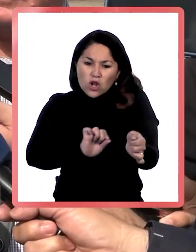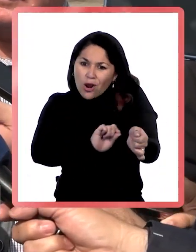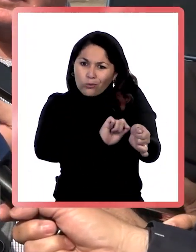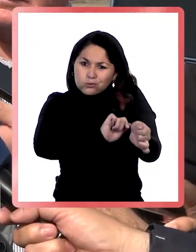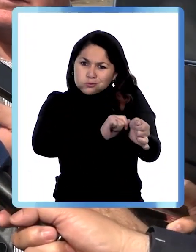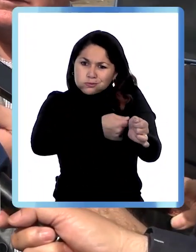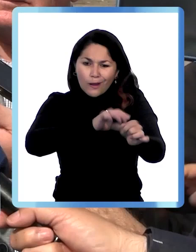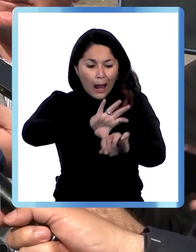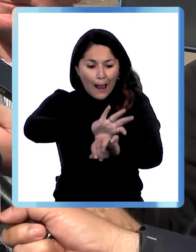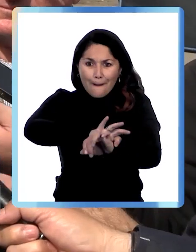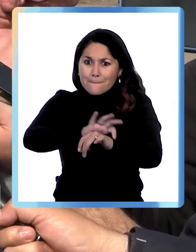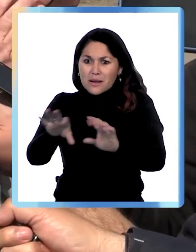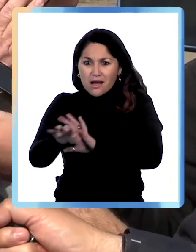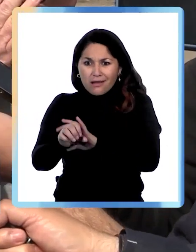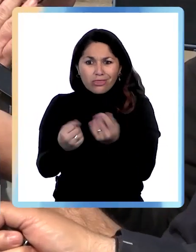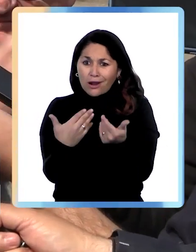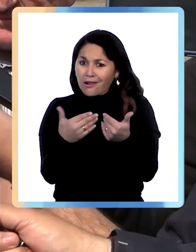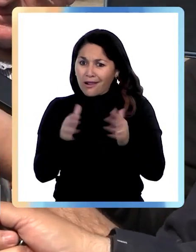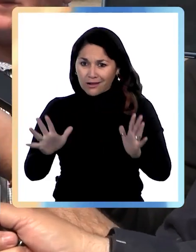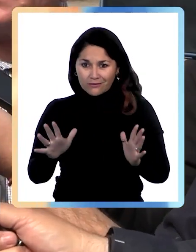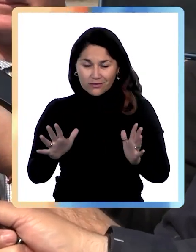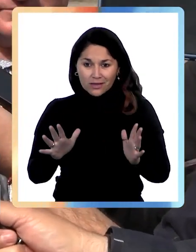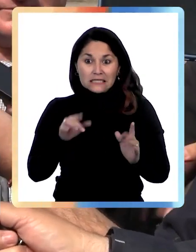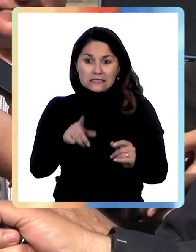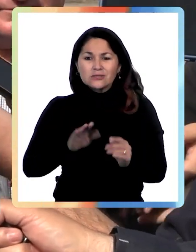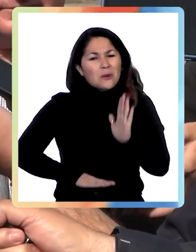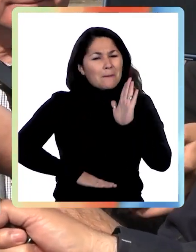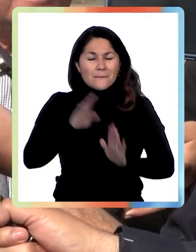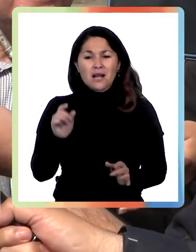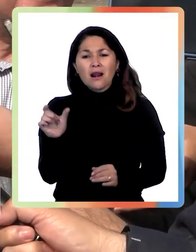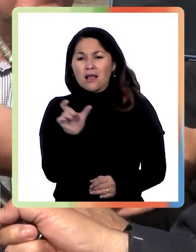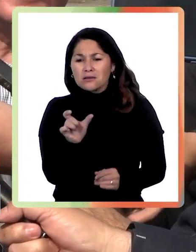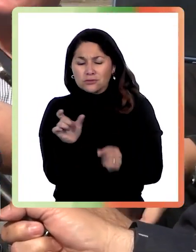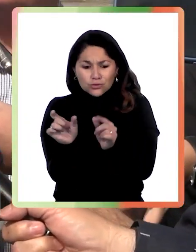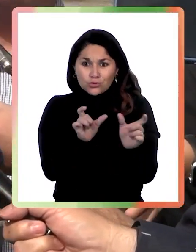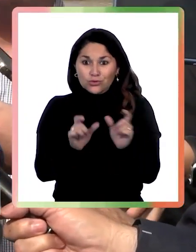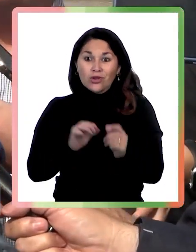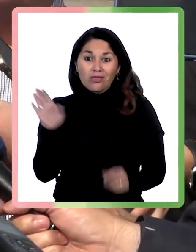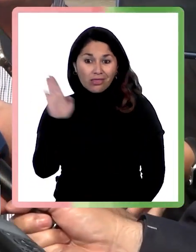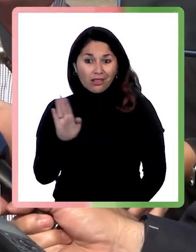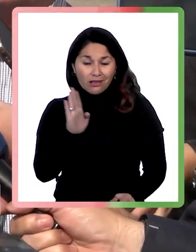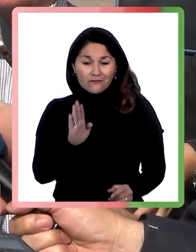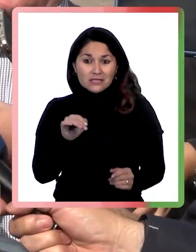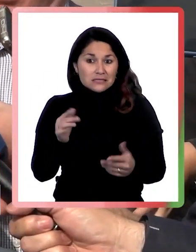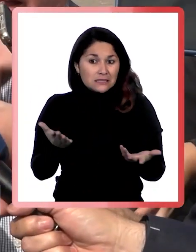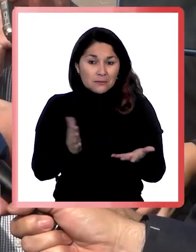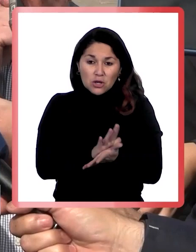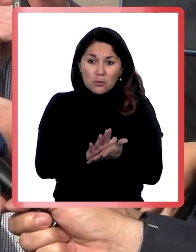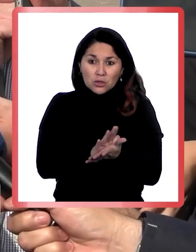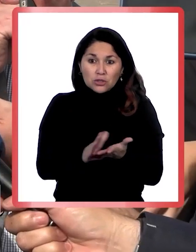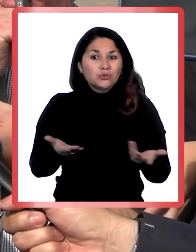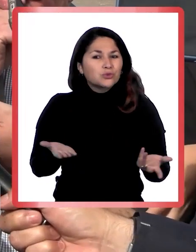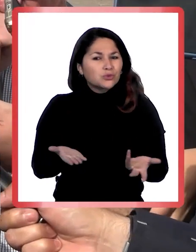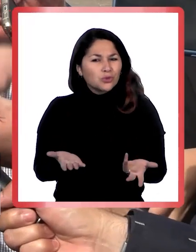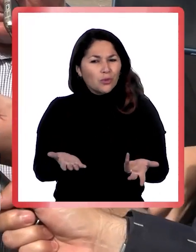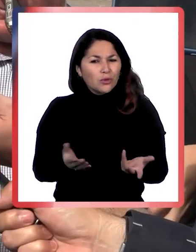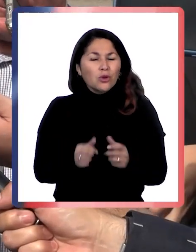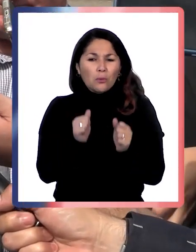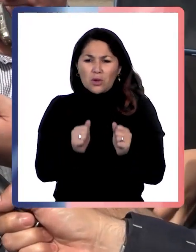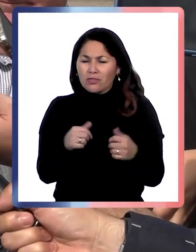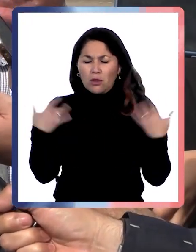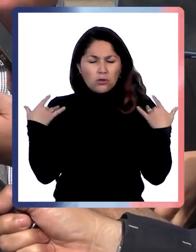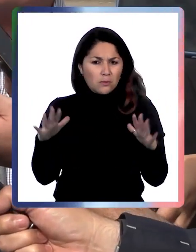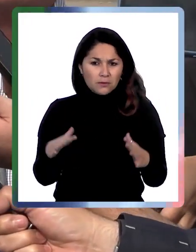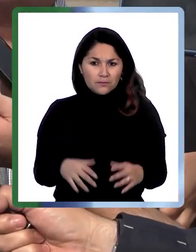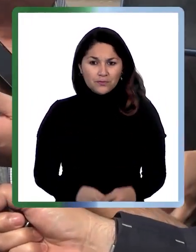apertura e de esposas que son las medidas de seguridad básic eh en un centro como ese la verdad es que podemos